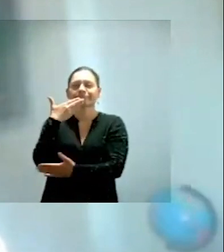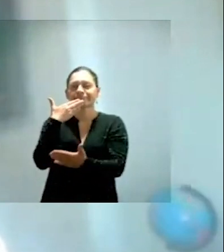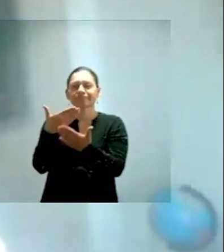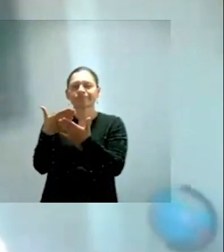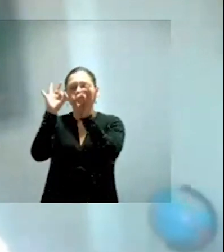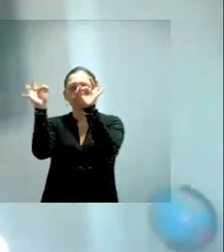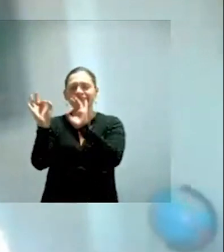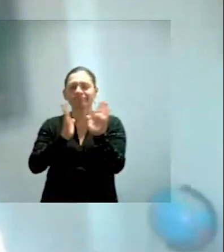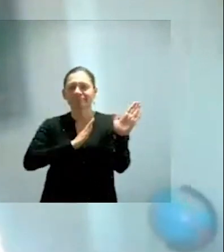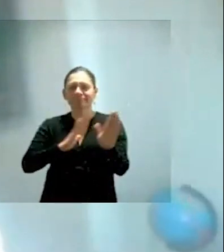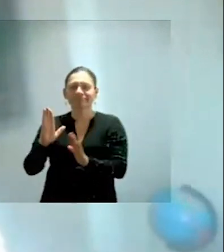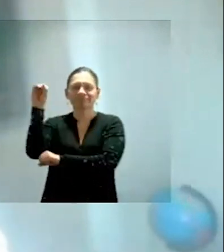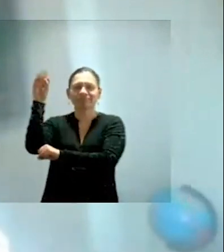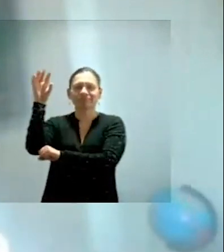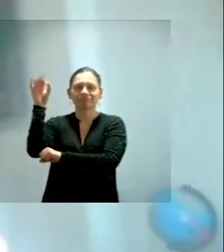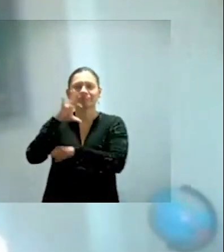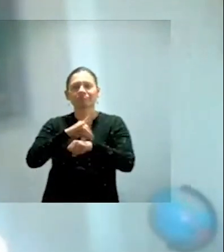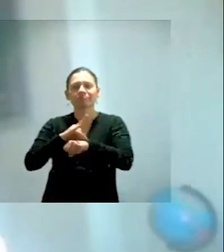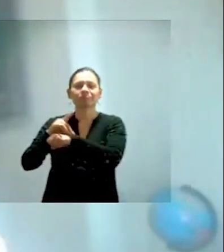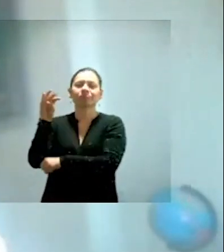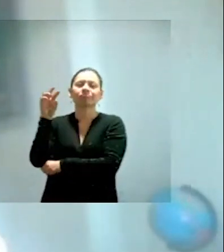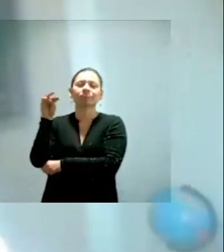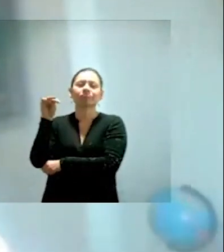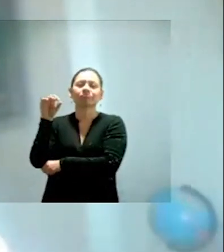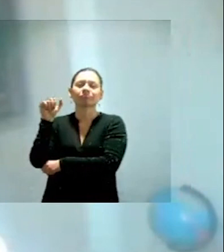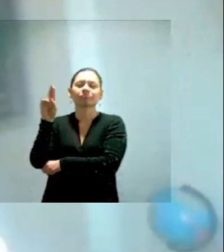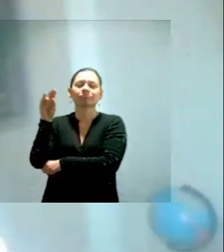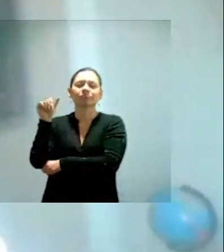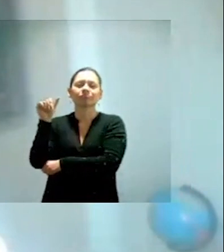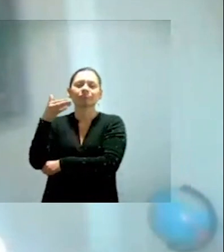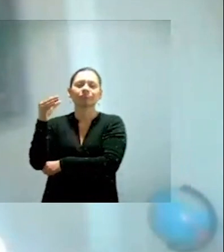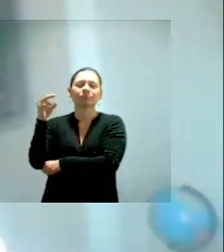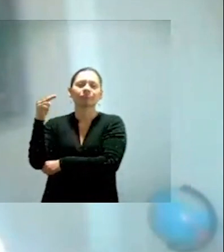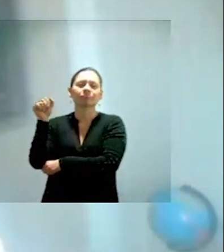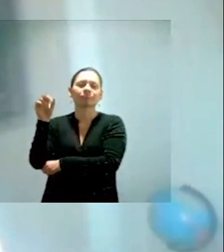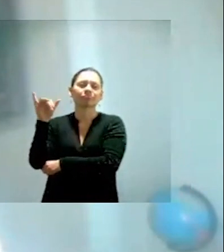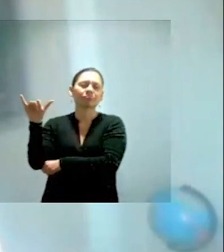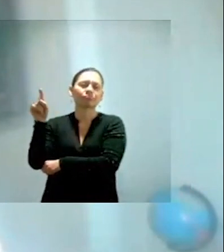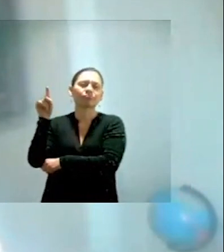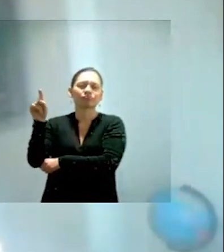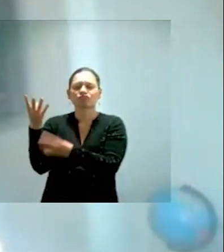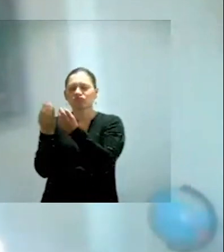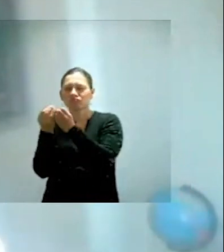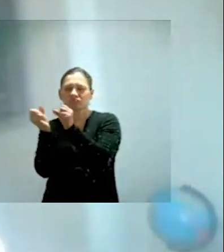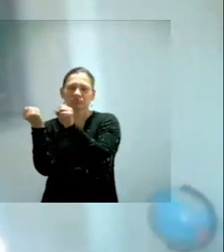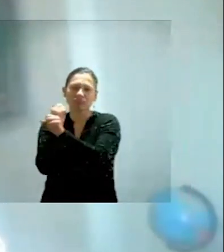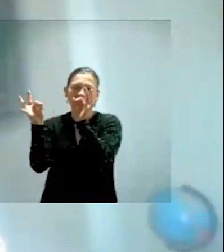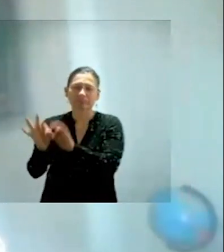la doctora Ana María Charri y a su equipo, por esta oportunidad en la que nos encontramos todos